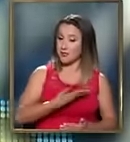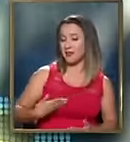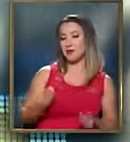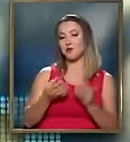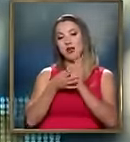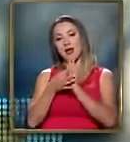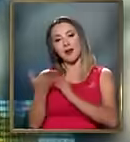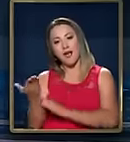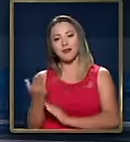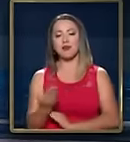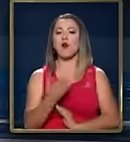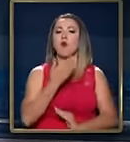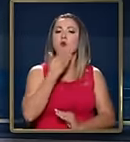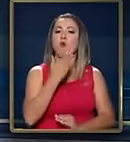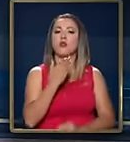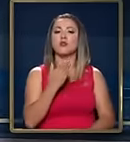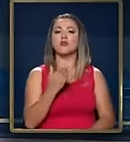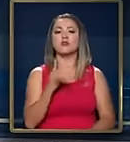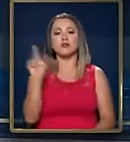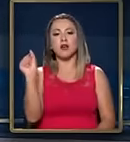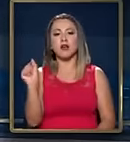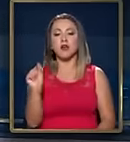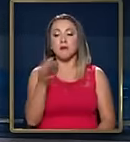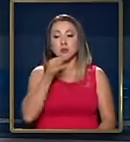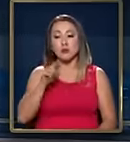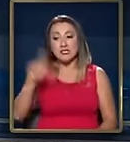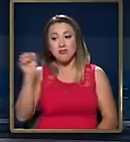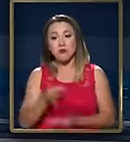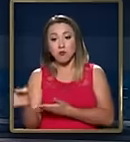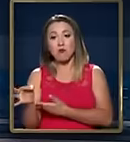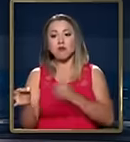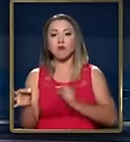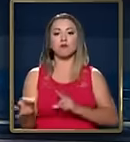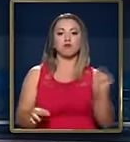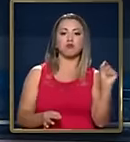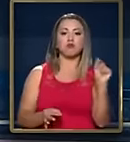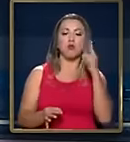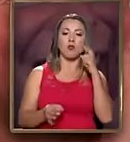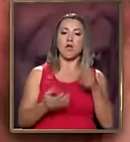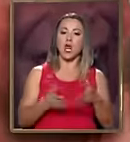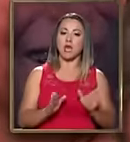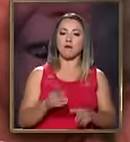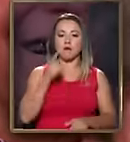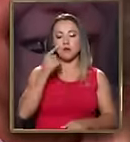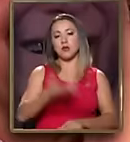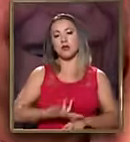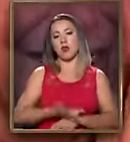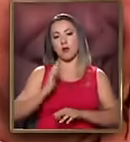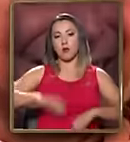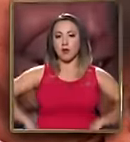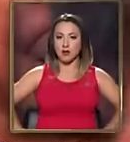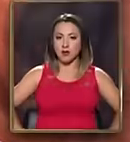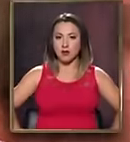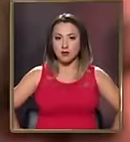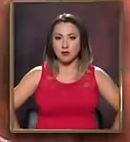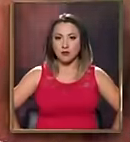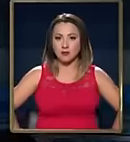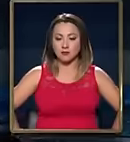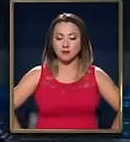muchas gracias. ¿Y cuándo se nos va? No, me dijeron que usted saliendo del pueblo ya me voy a tomar el día libre. Mira la weá.